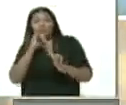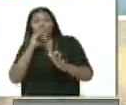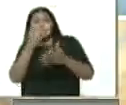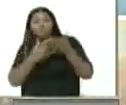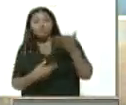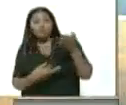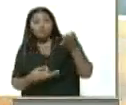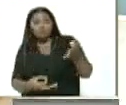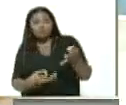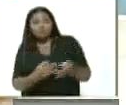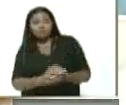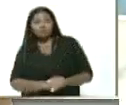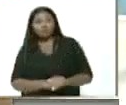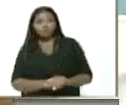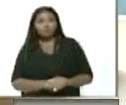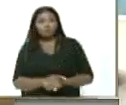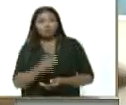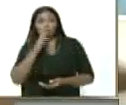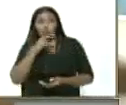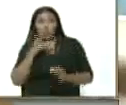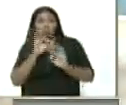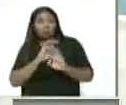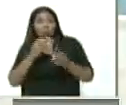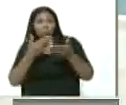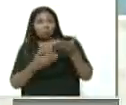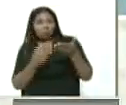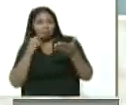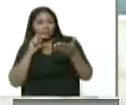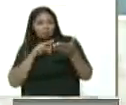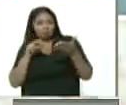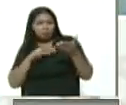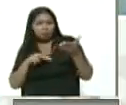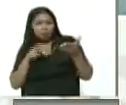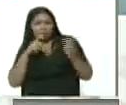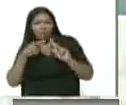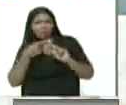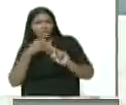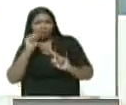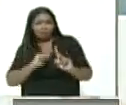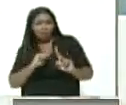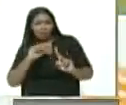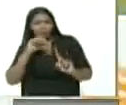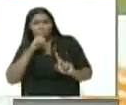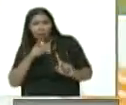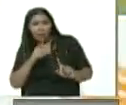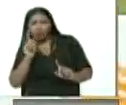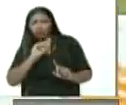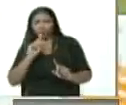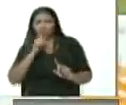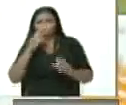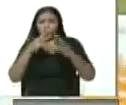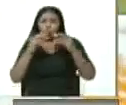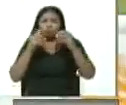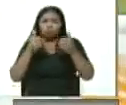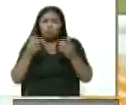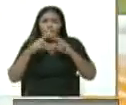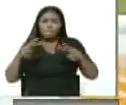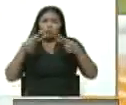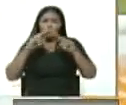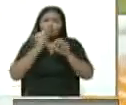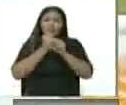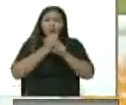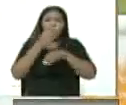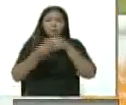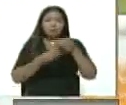que no nos dan ningún tipo de observación negativa sino más bien valora bien todo ese trabajo que se ha